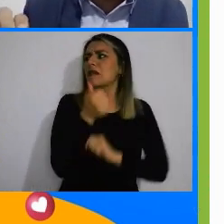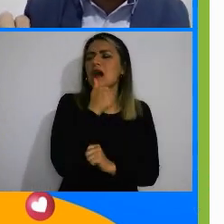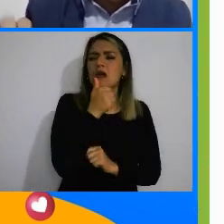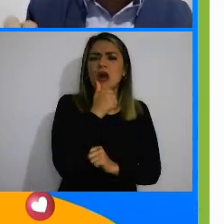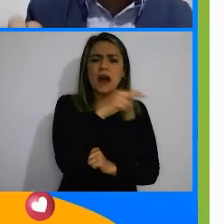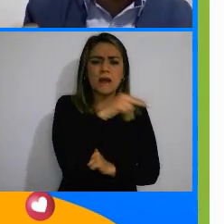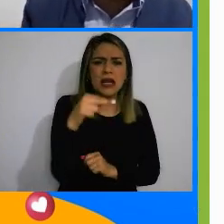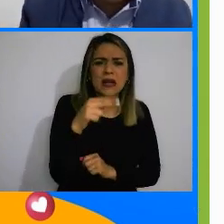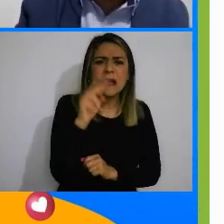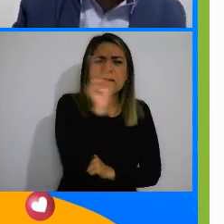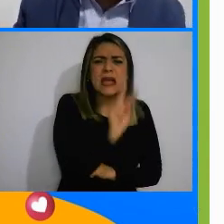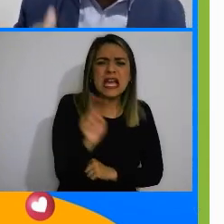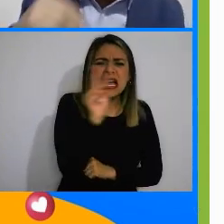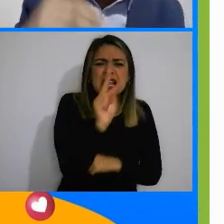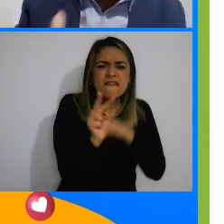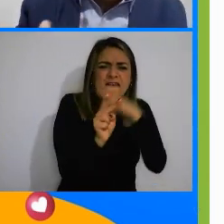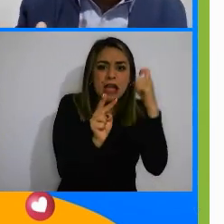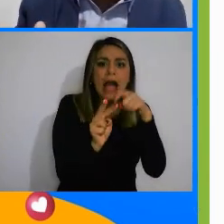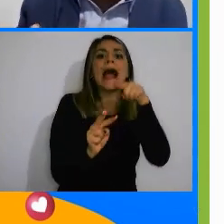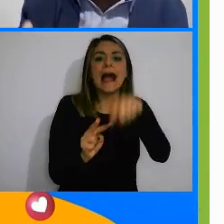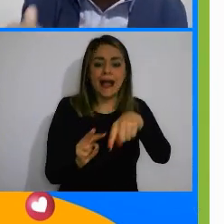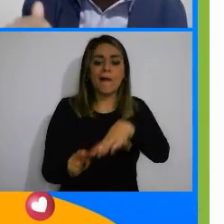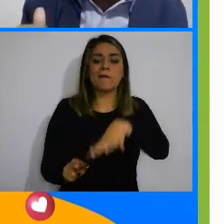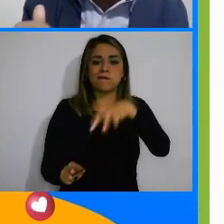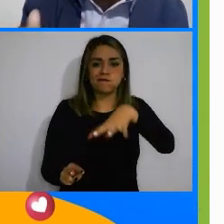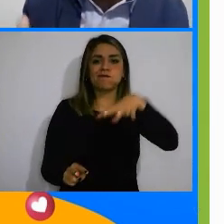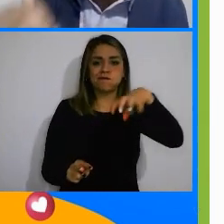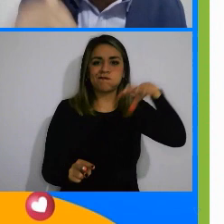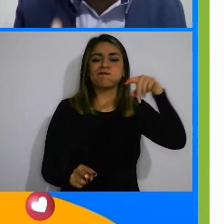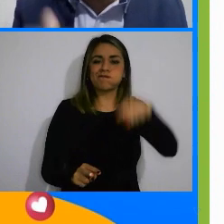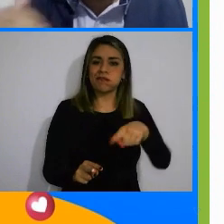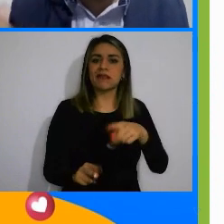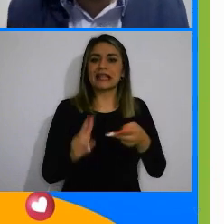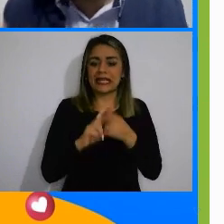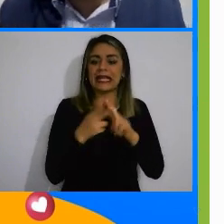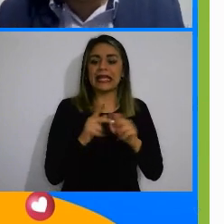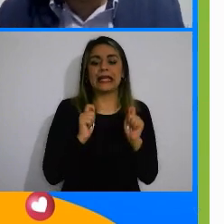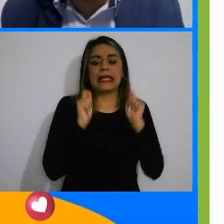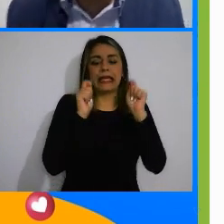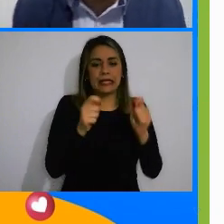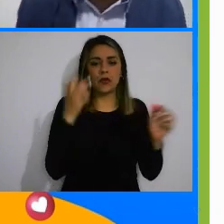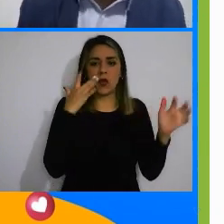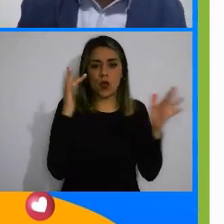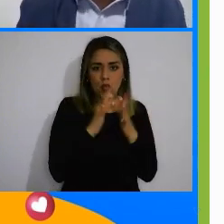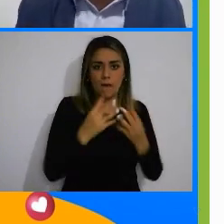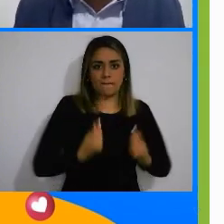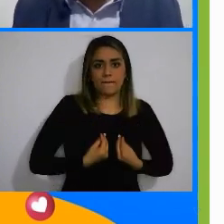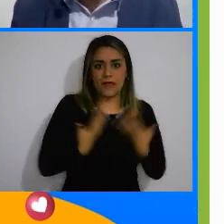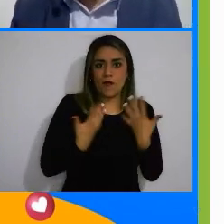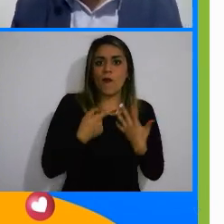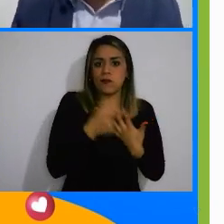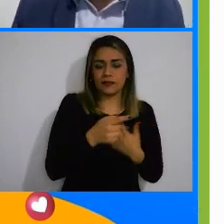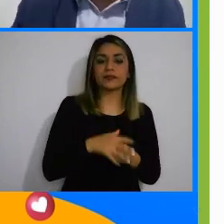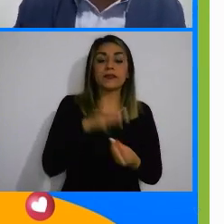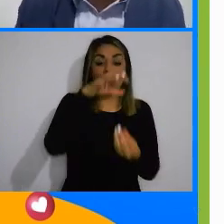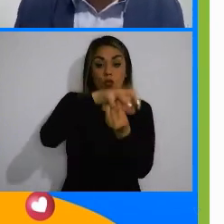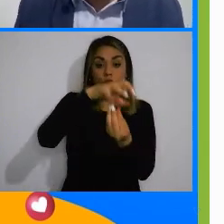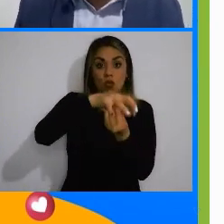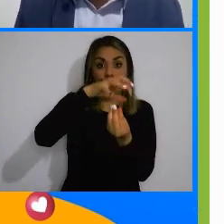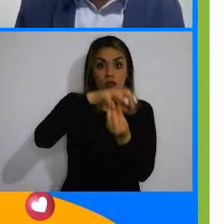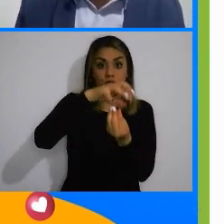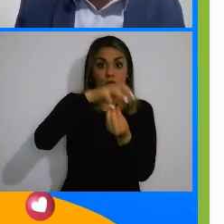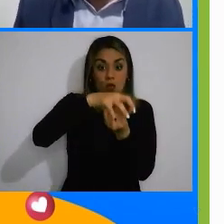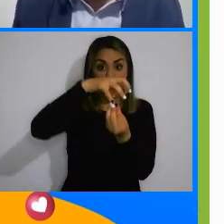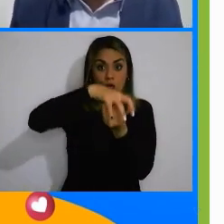piscina verde, toda fea, ahí hay algas. Entonces, ese es un ser vivo. Los hongos